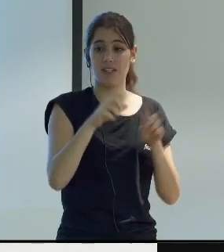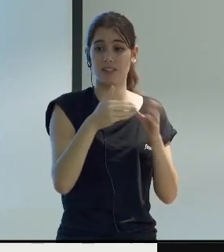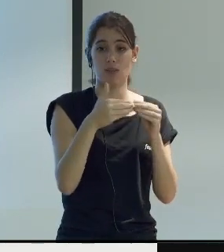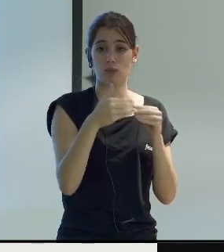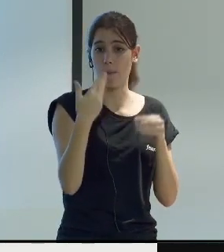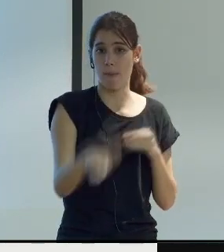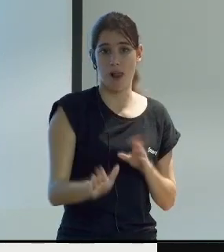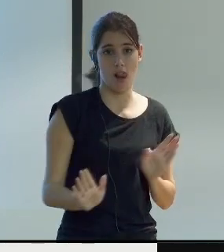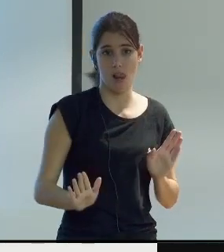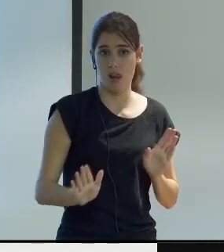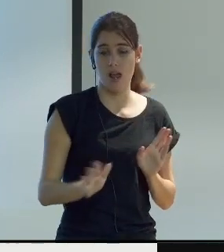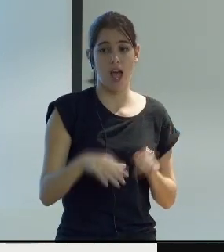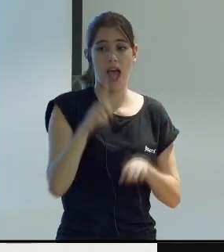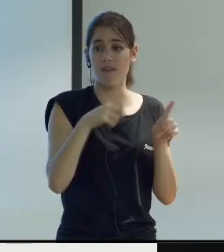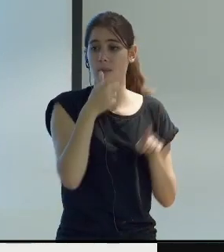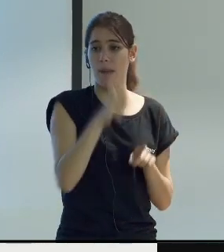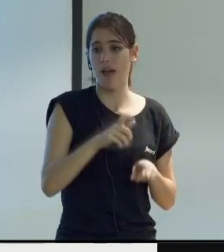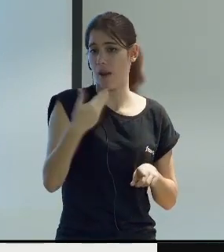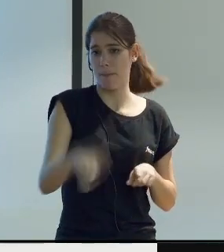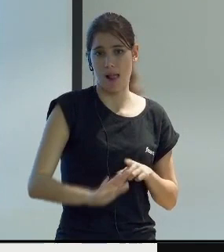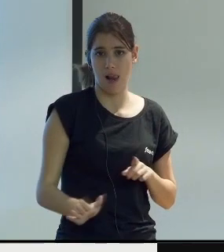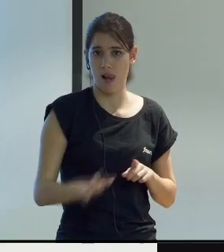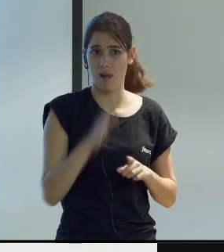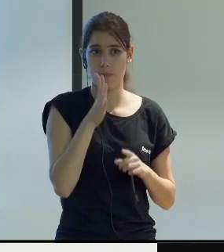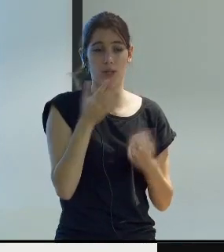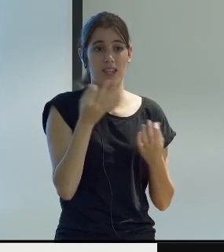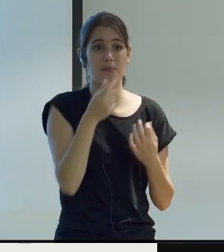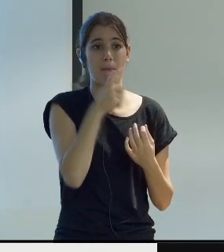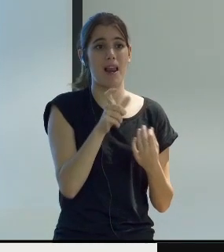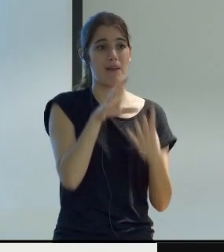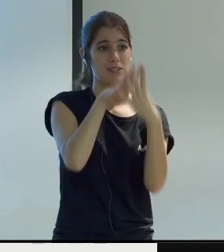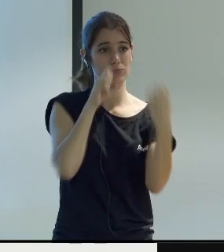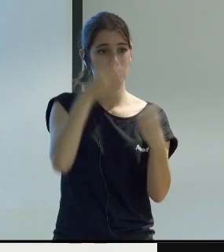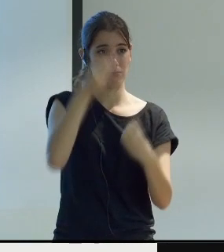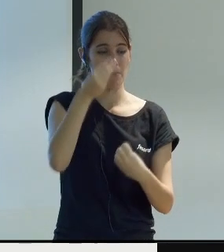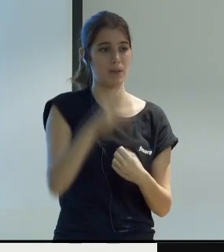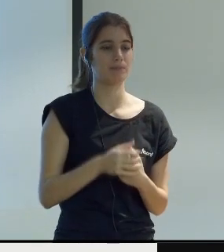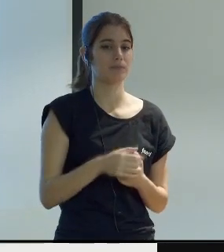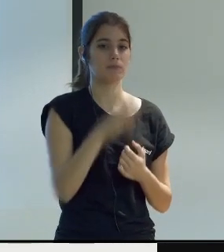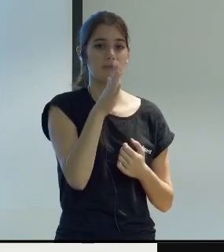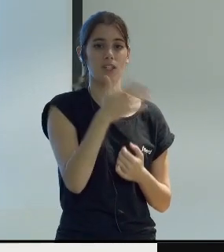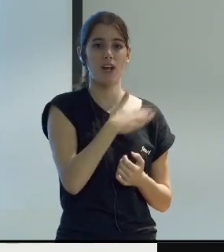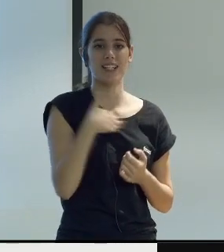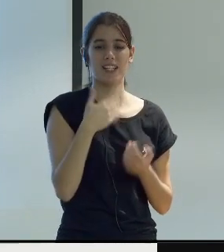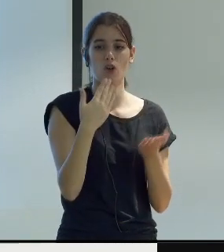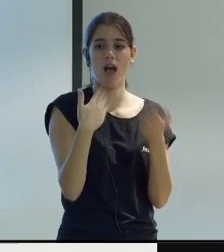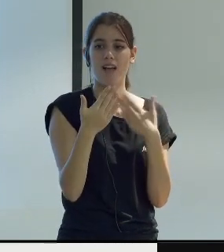todo la misma terminología para una buena comprensión entre todos. Y ahora quisiera hablar de